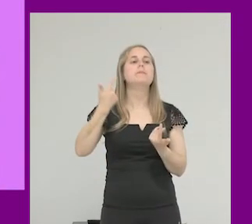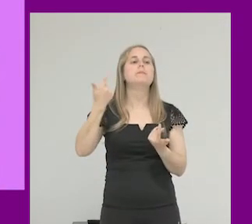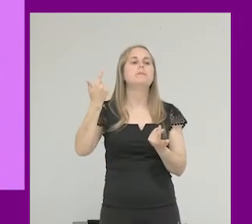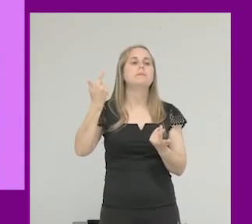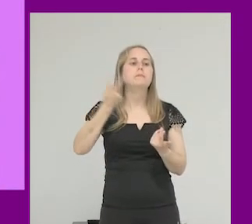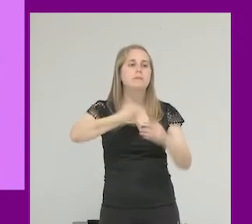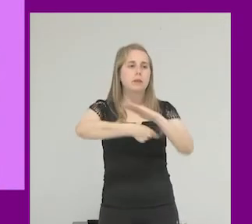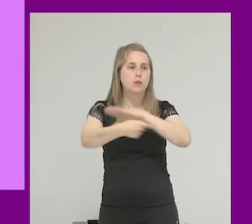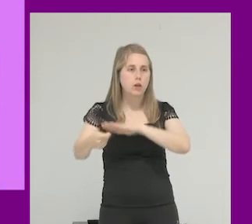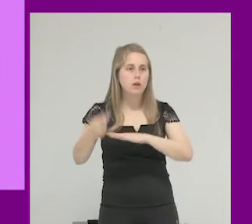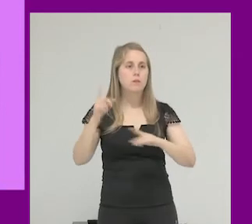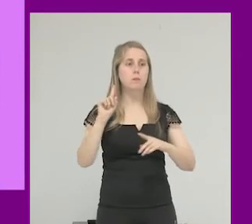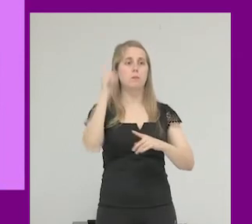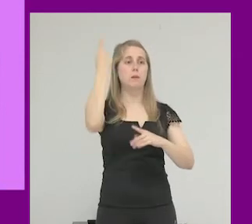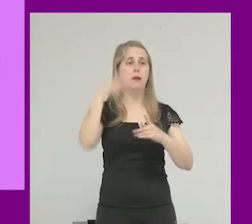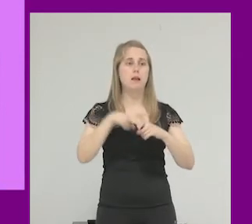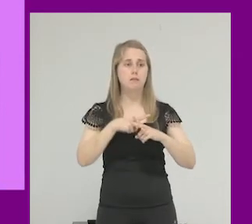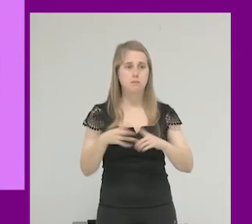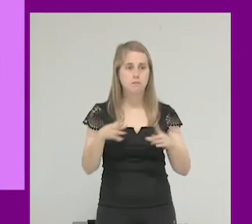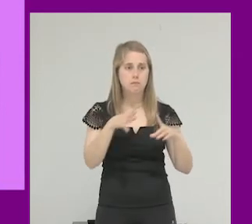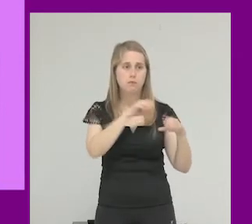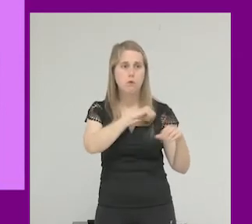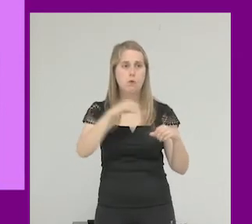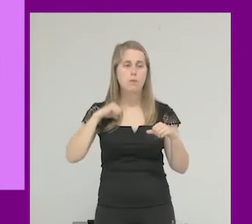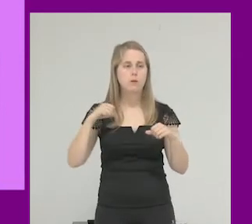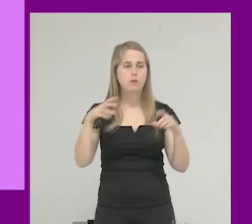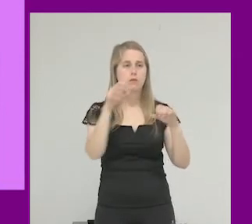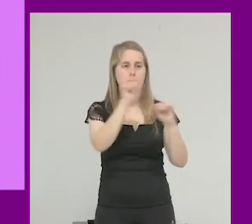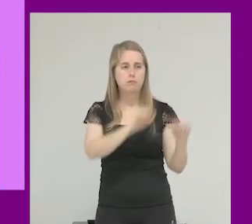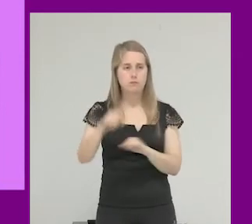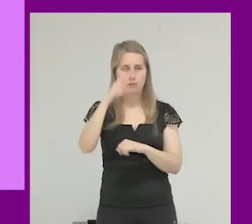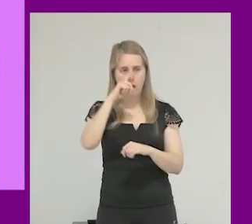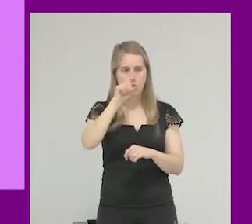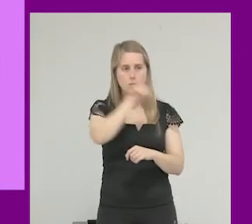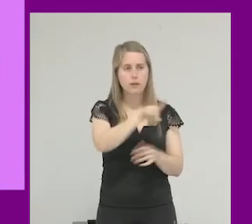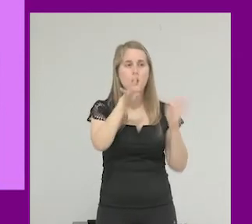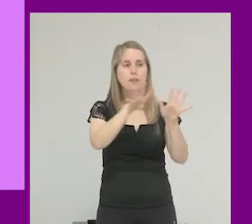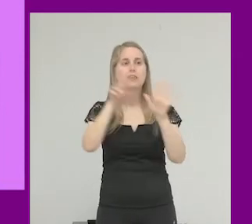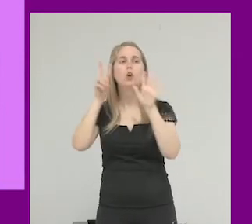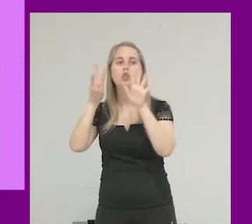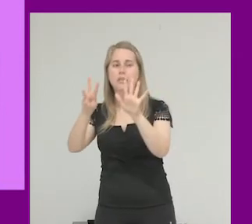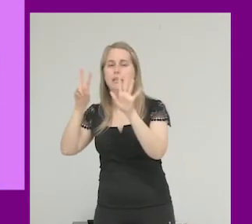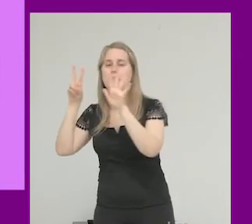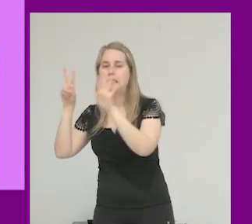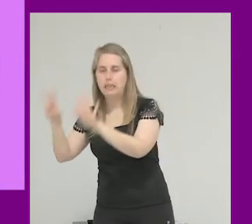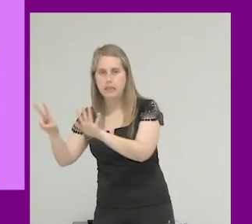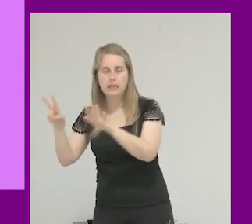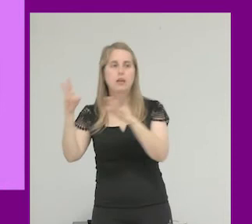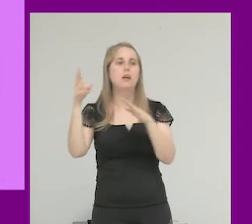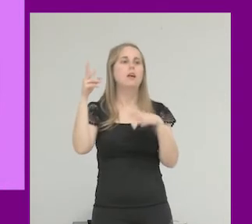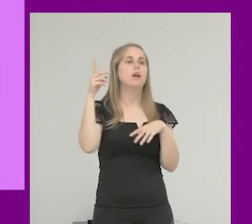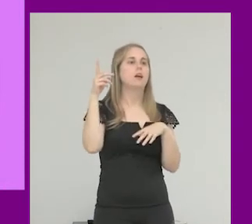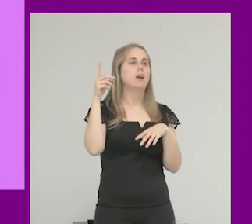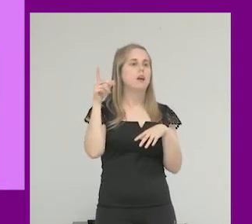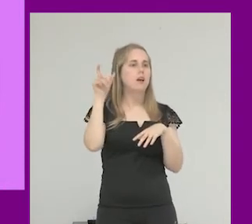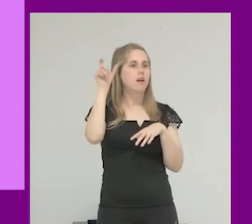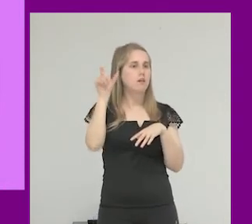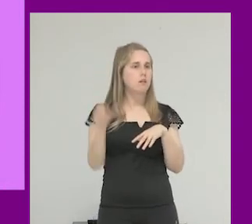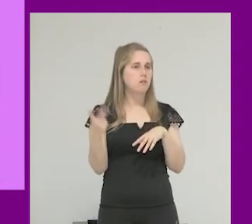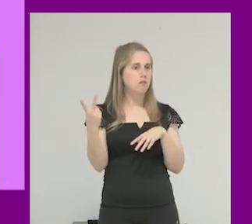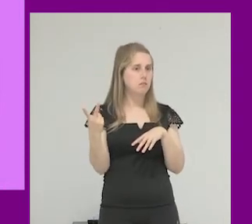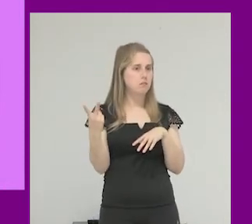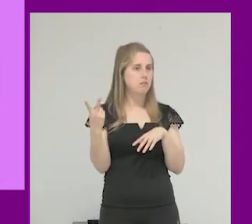taller de autodefensa para mujeres se impartió en 1987 con la holandesa Luz Mas y la